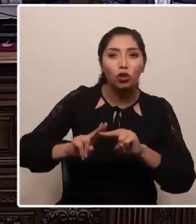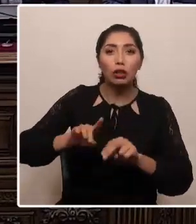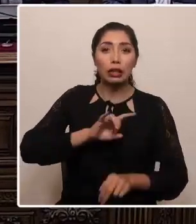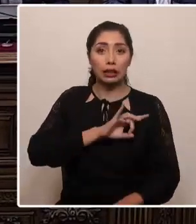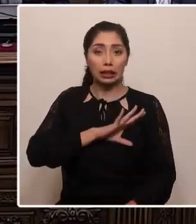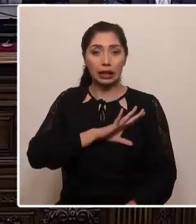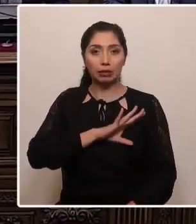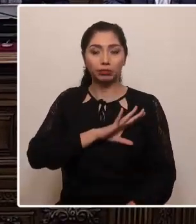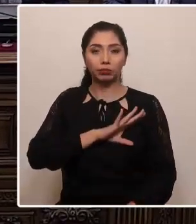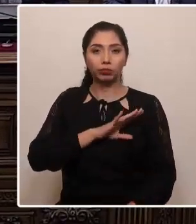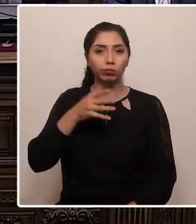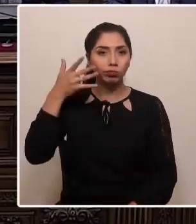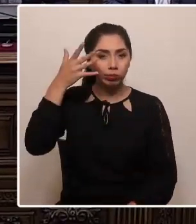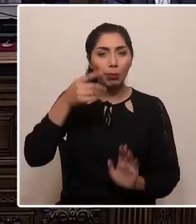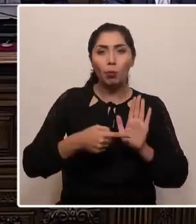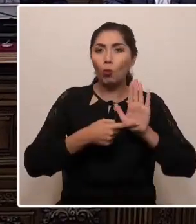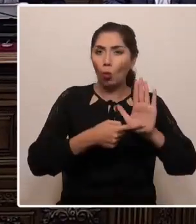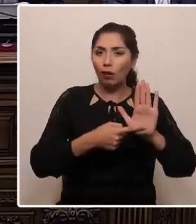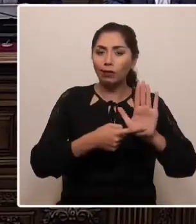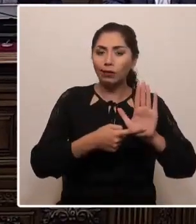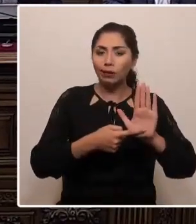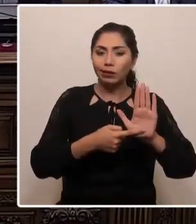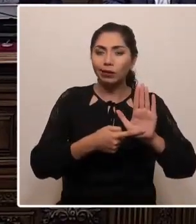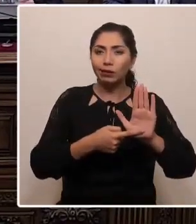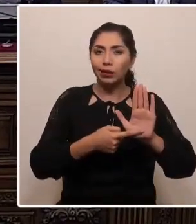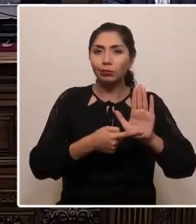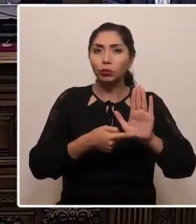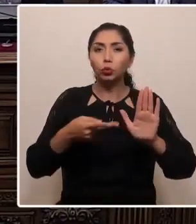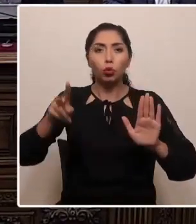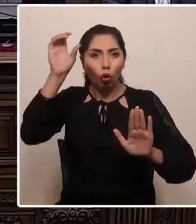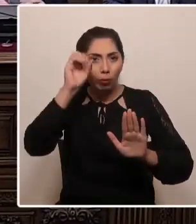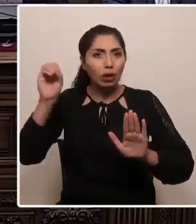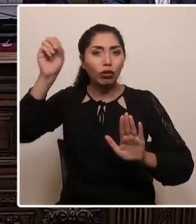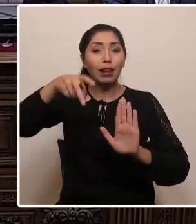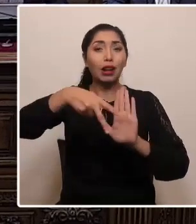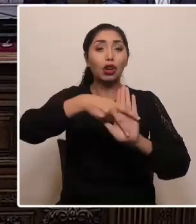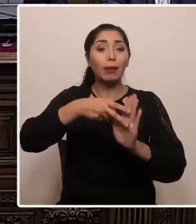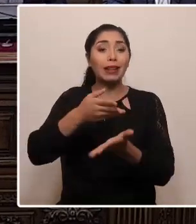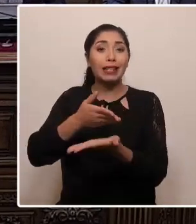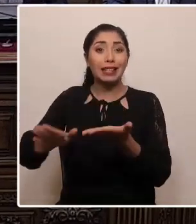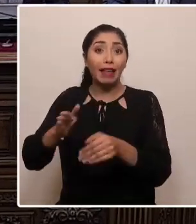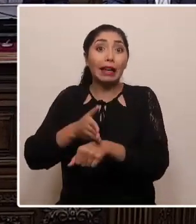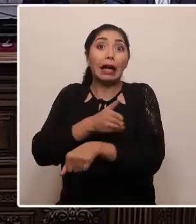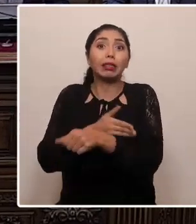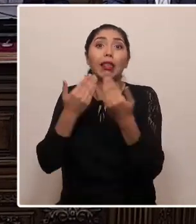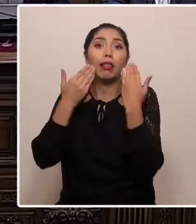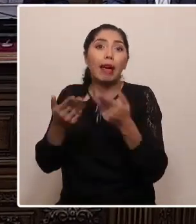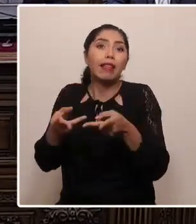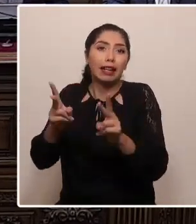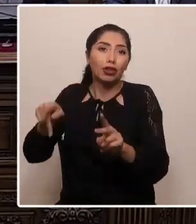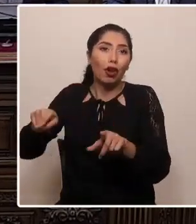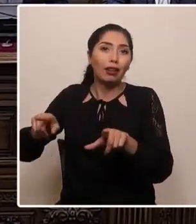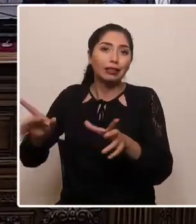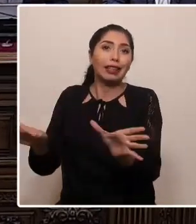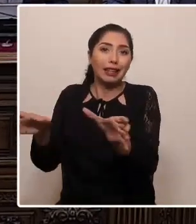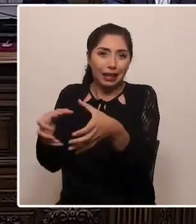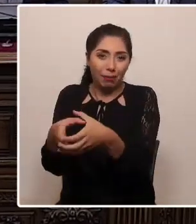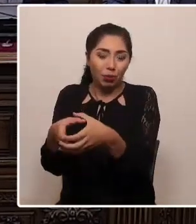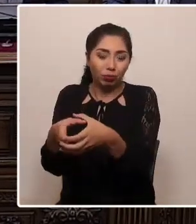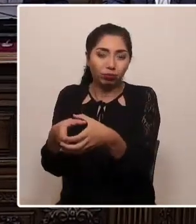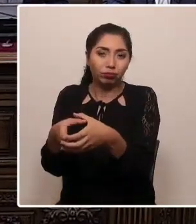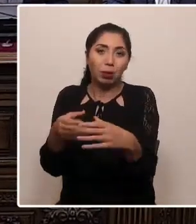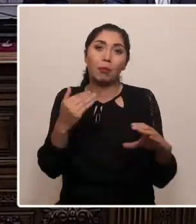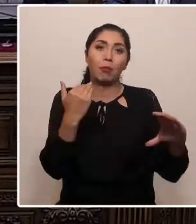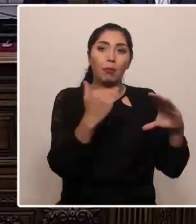cual exponen sus consideraciones sobre la norma rechazada que consagraba derechos a ese gremio, que queda a disposición de las señoras